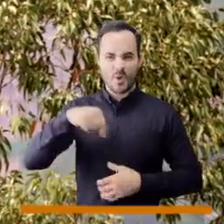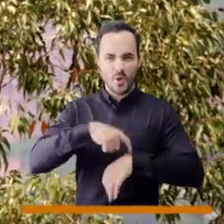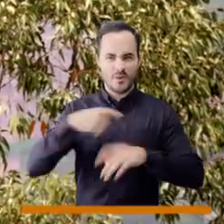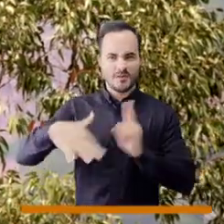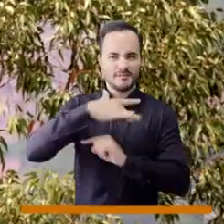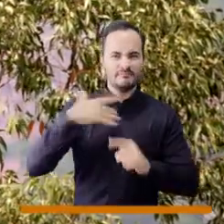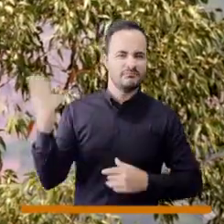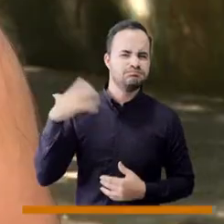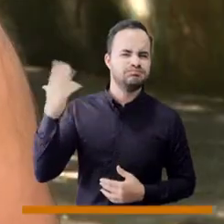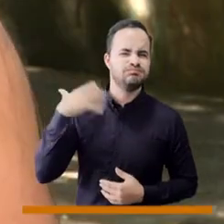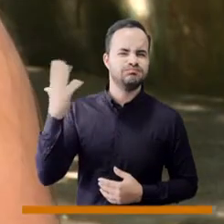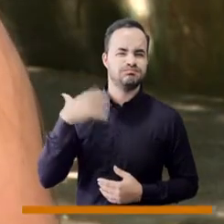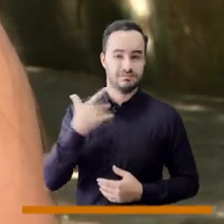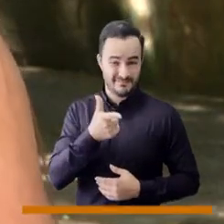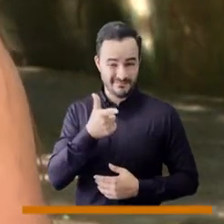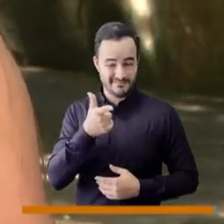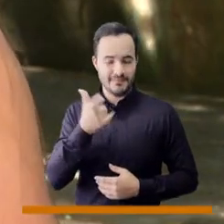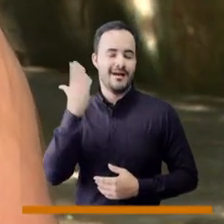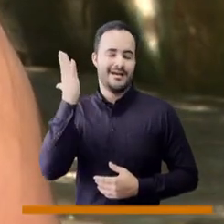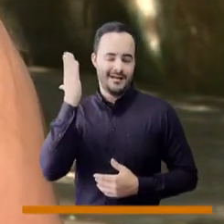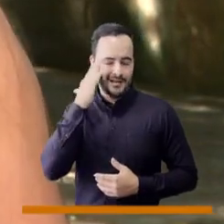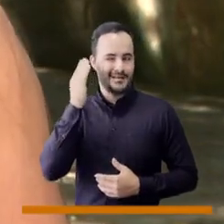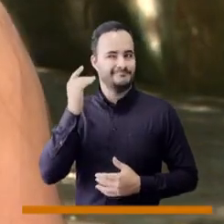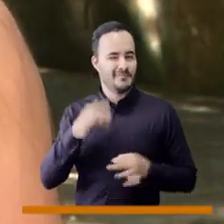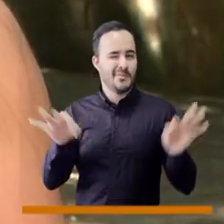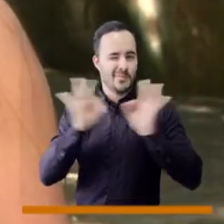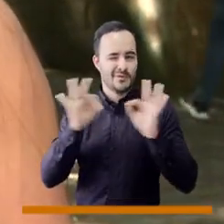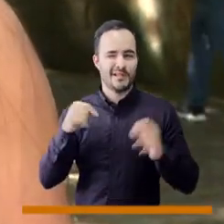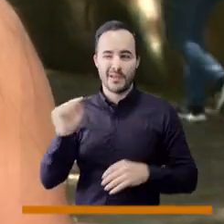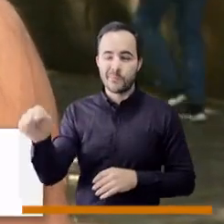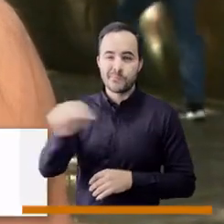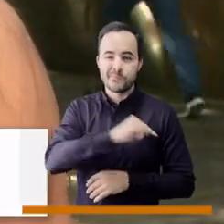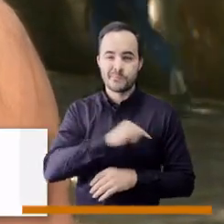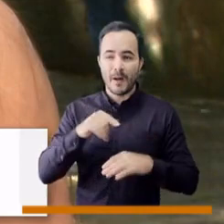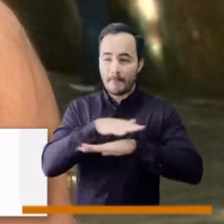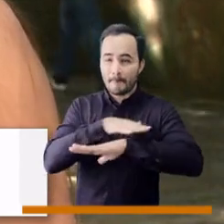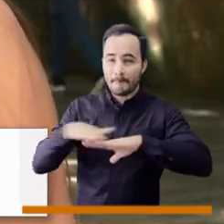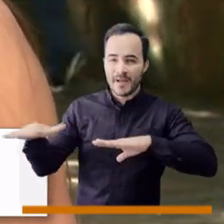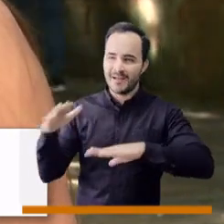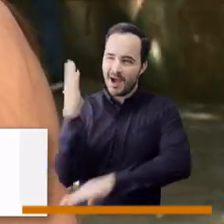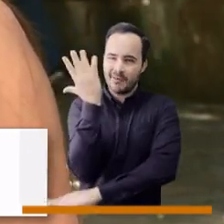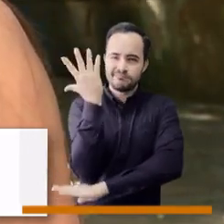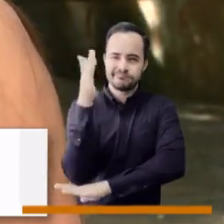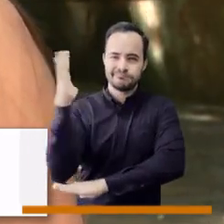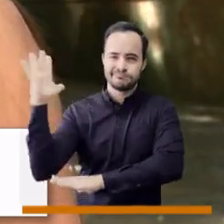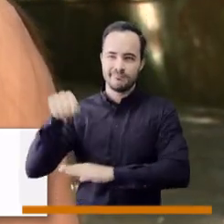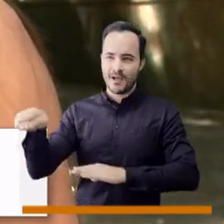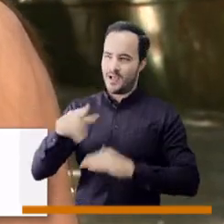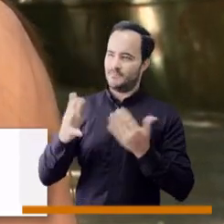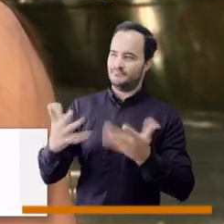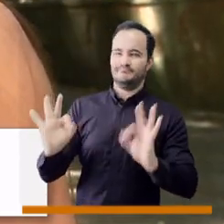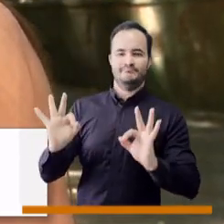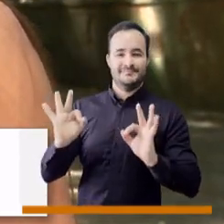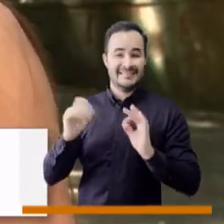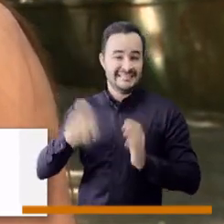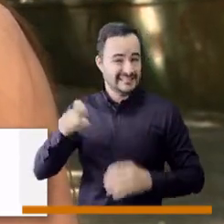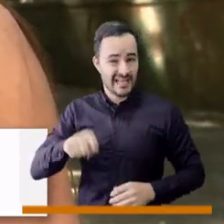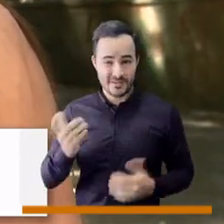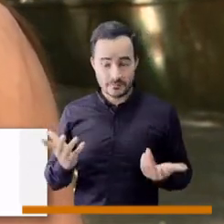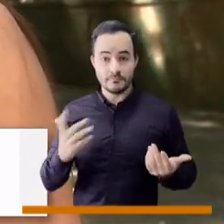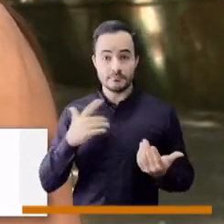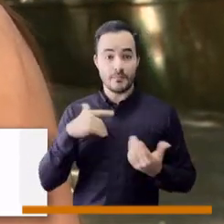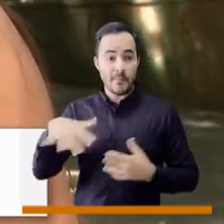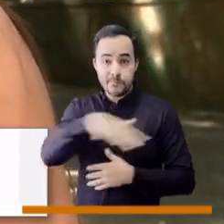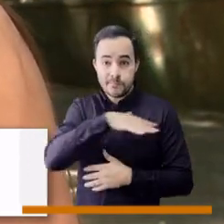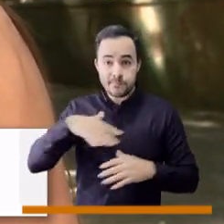El calor que hace por estos días nos recuerda nuevamente en reverdecer las áreas urbanas como Medellín. Y es que definitivamente